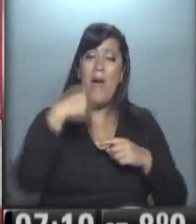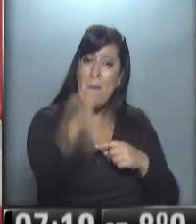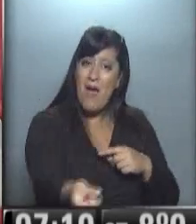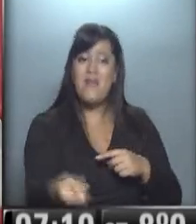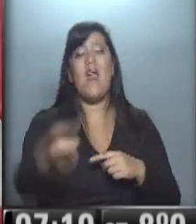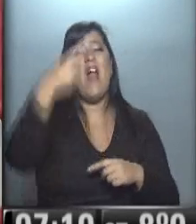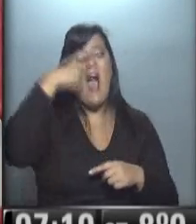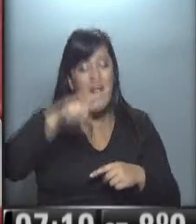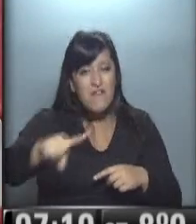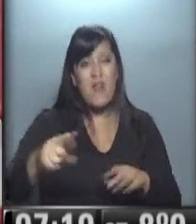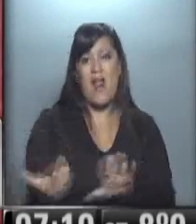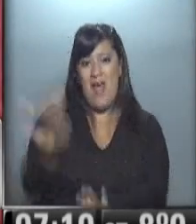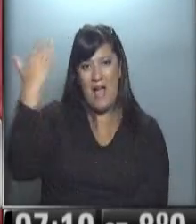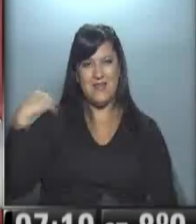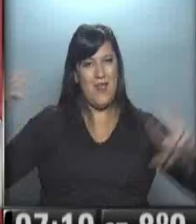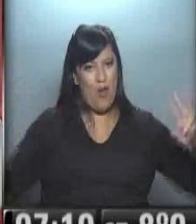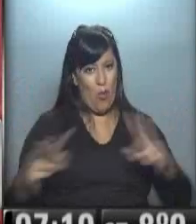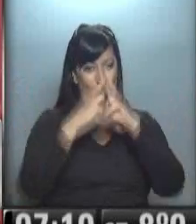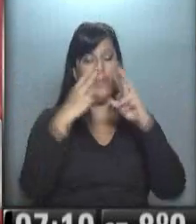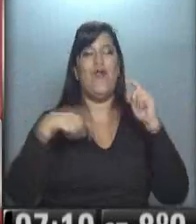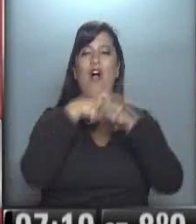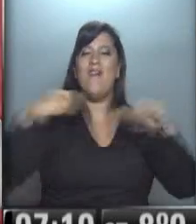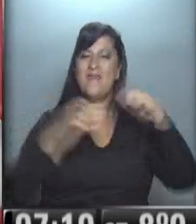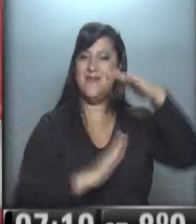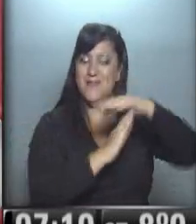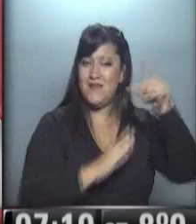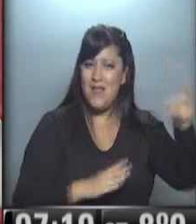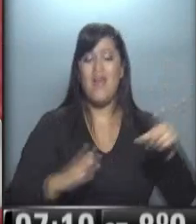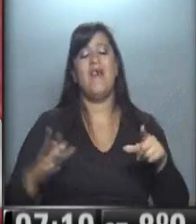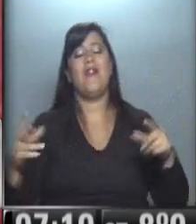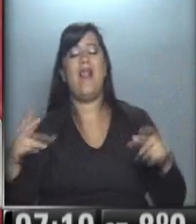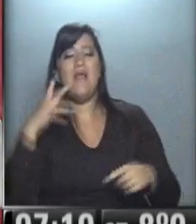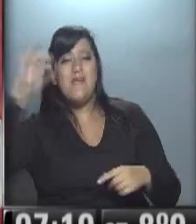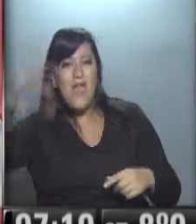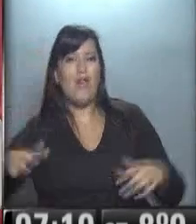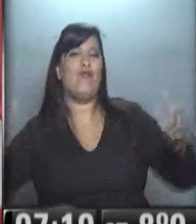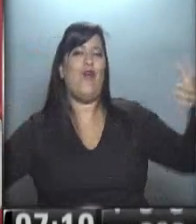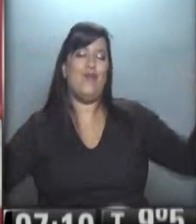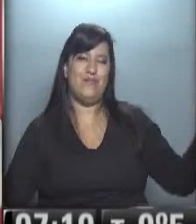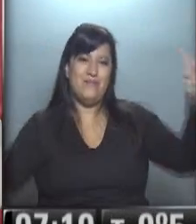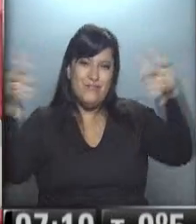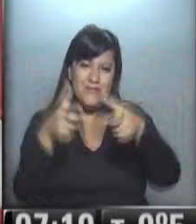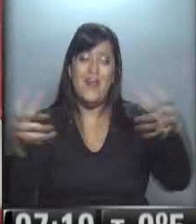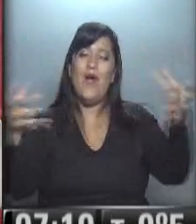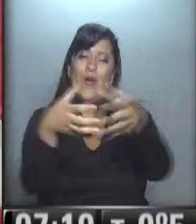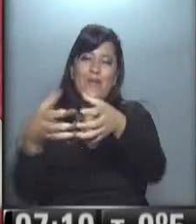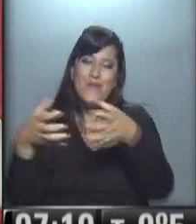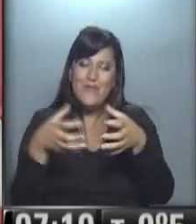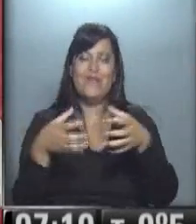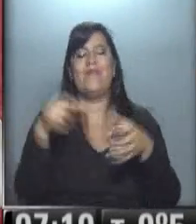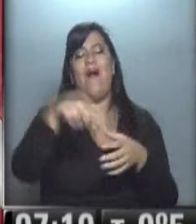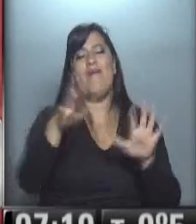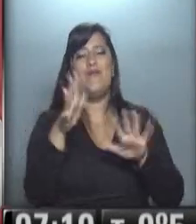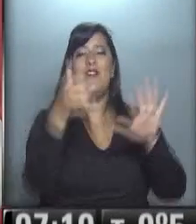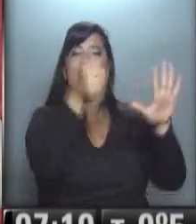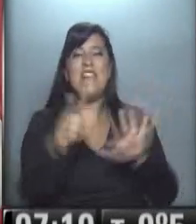produjo en la jornada de ayer. Estela de Carlotto y su nieto recuperado estuvieron juntos. Fue una reunión que se extendió por algo más de